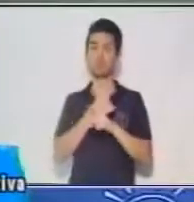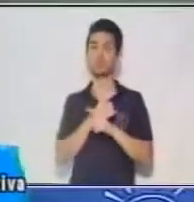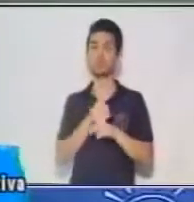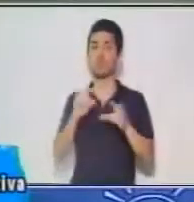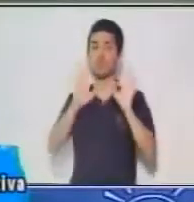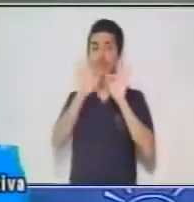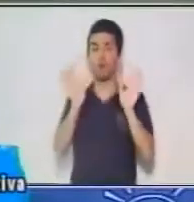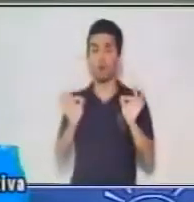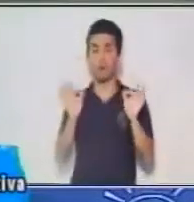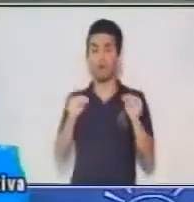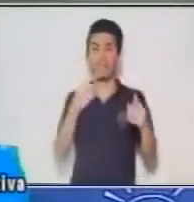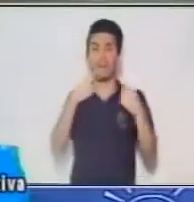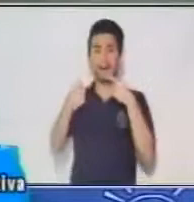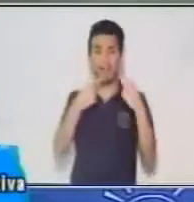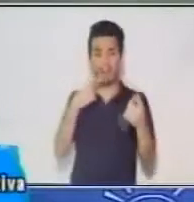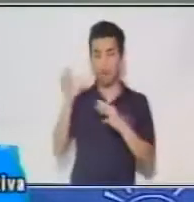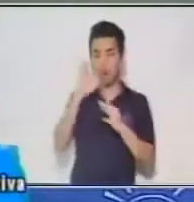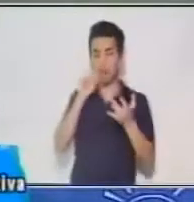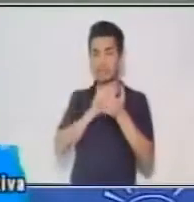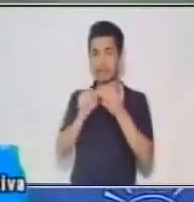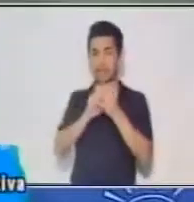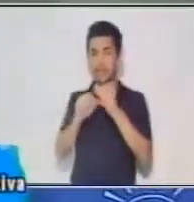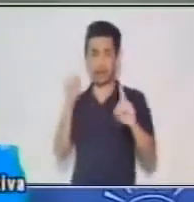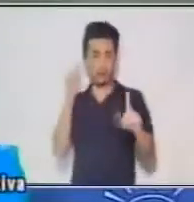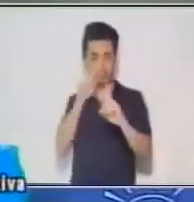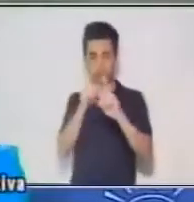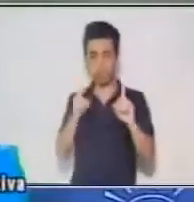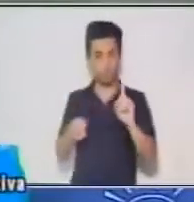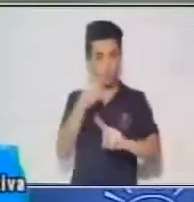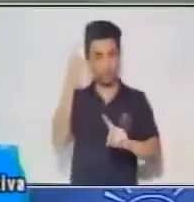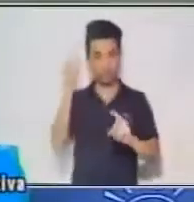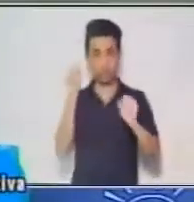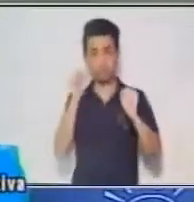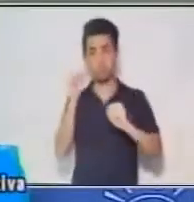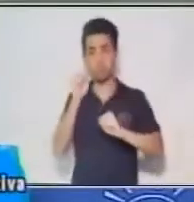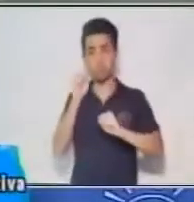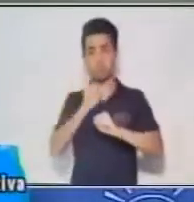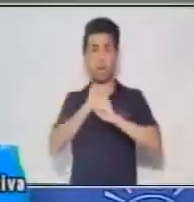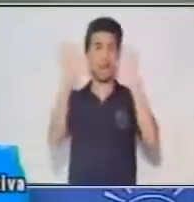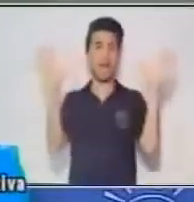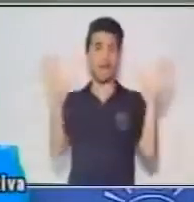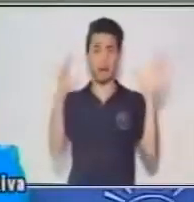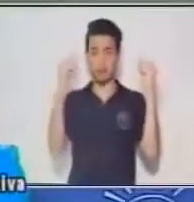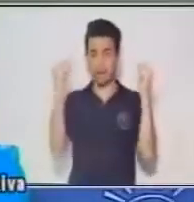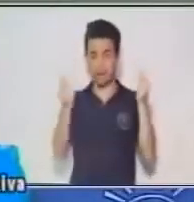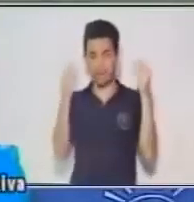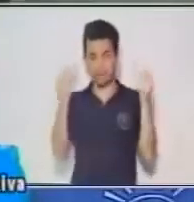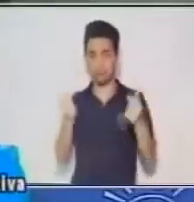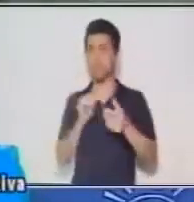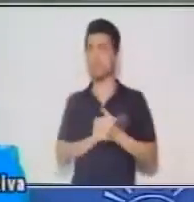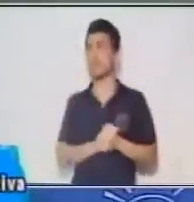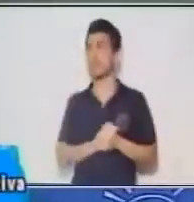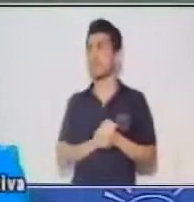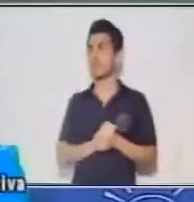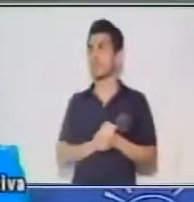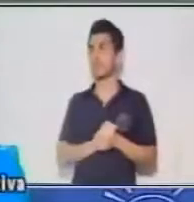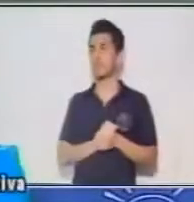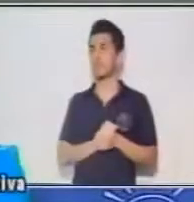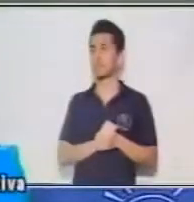y preciso. Va a ser más claro, ¿verdad? Va a ser más rápido. También vamos